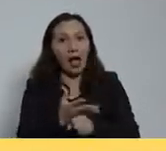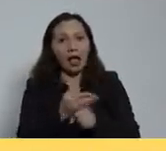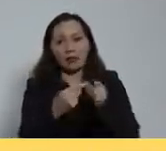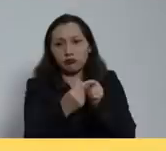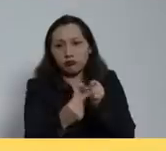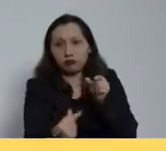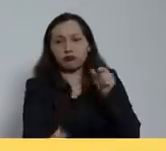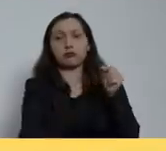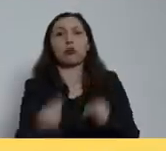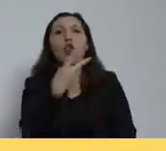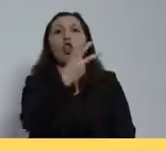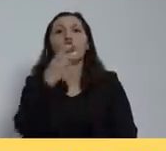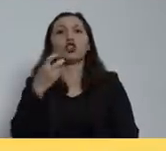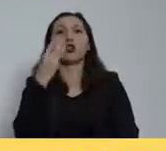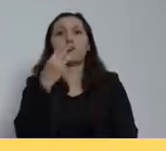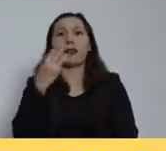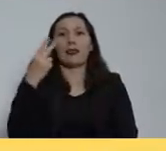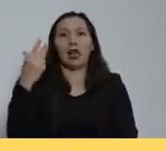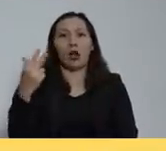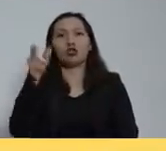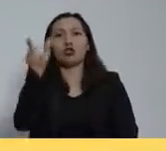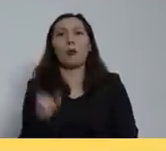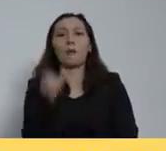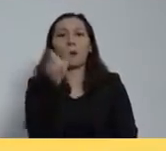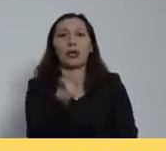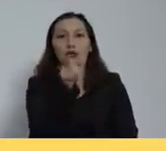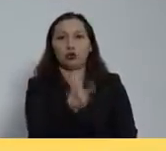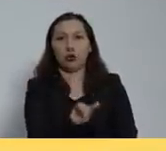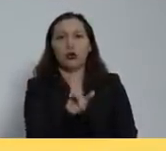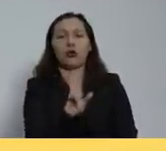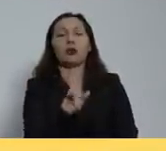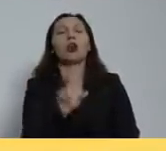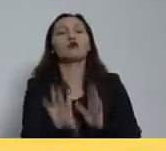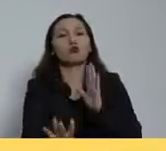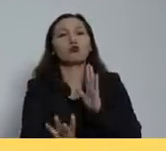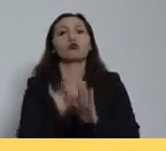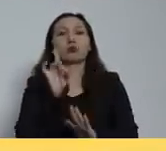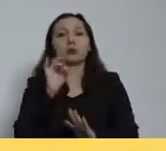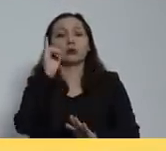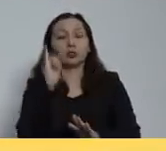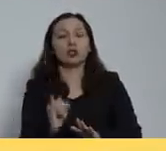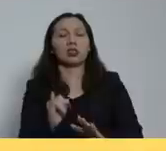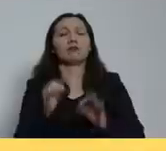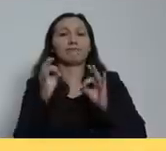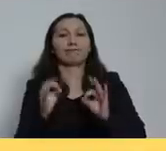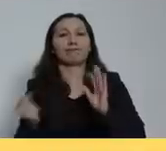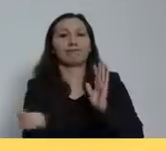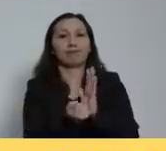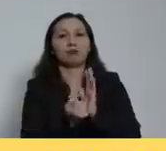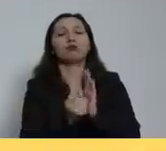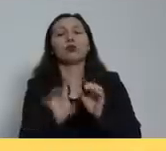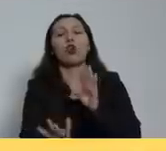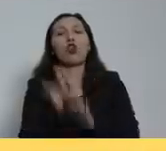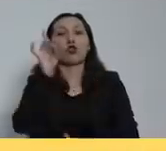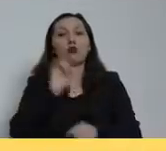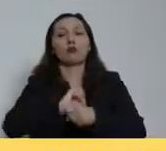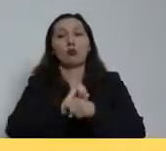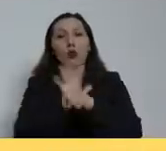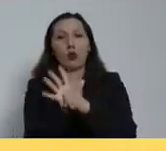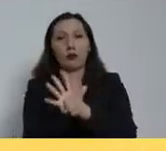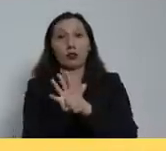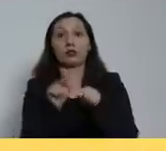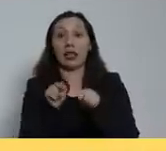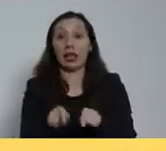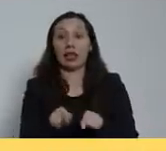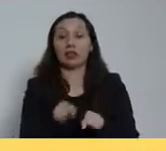nacional, 238 personas diagnosticadas, certificadas con coronavirus.